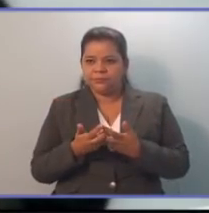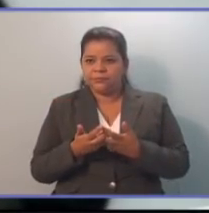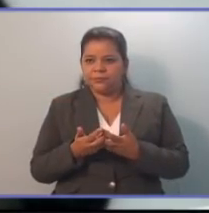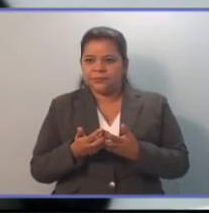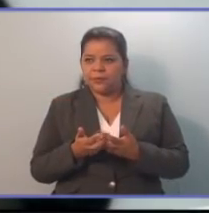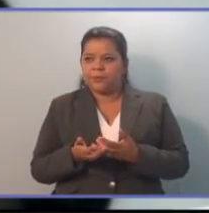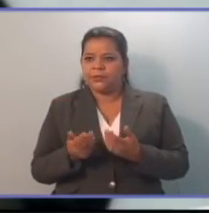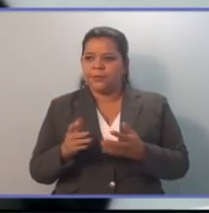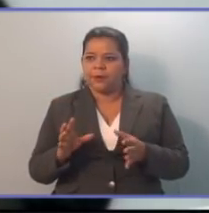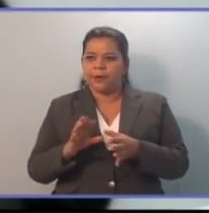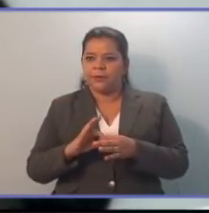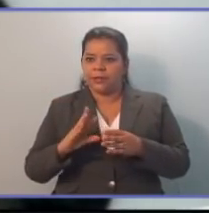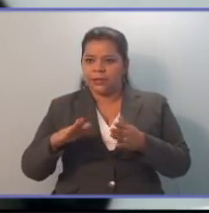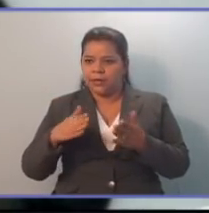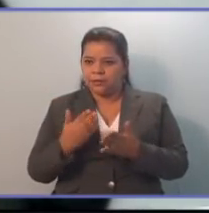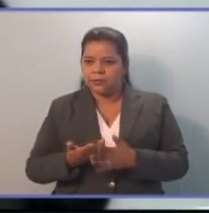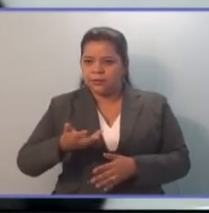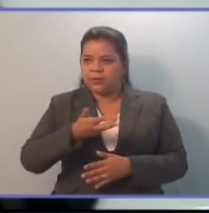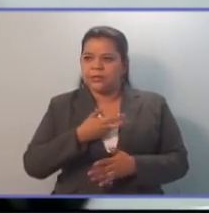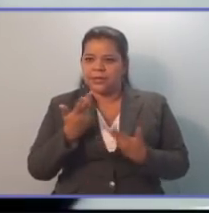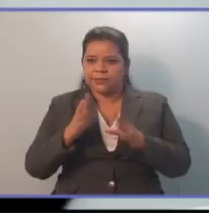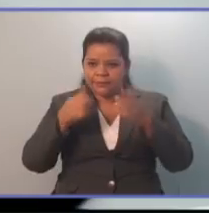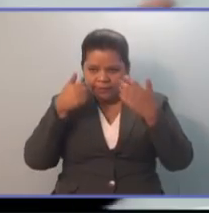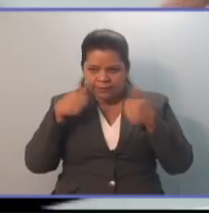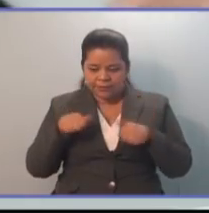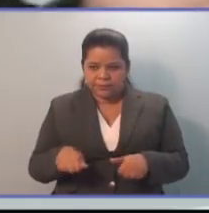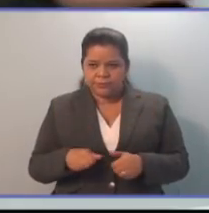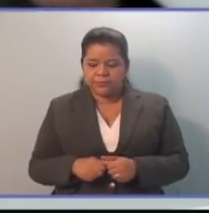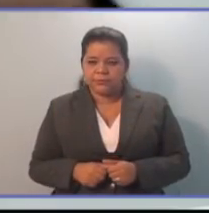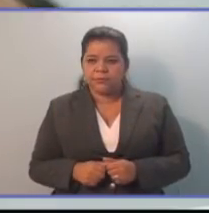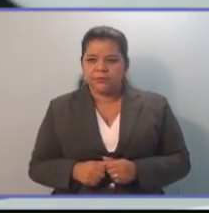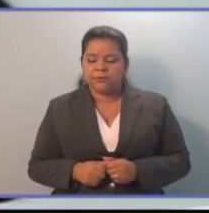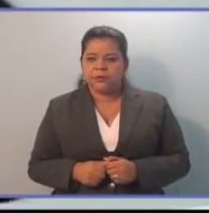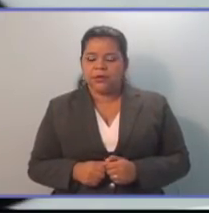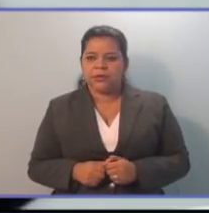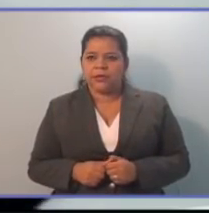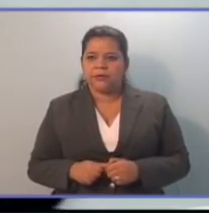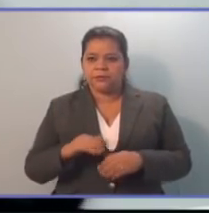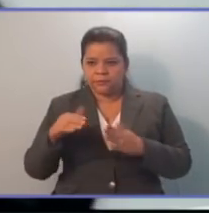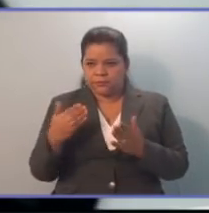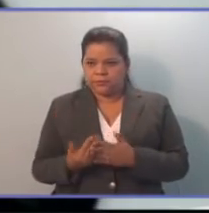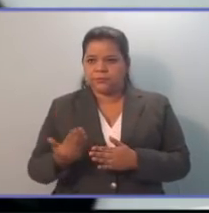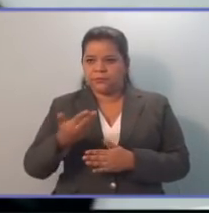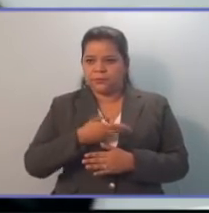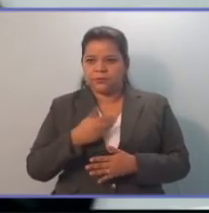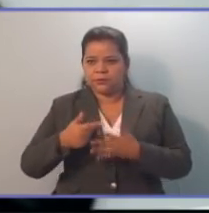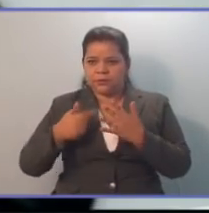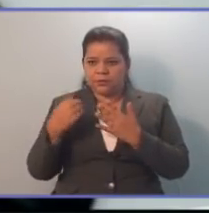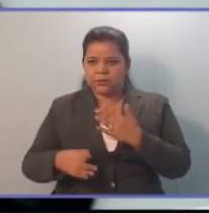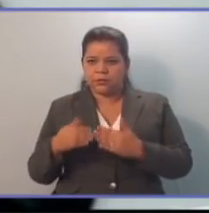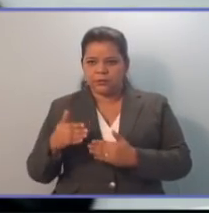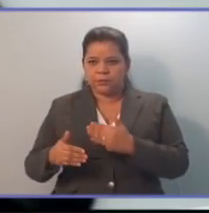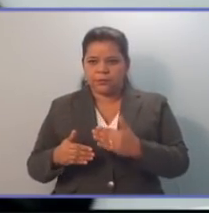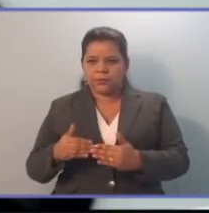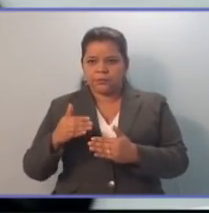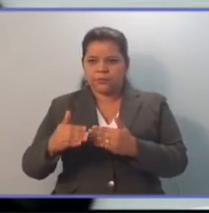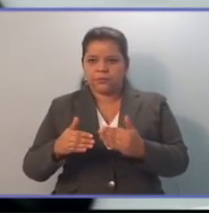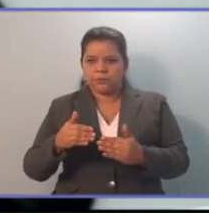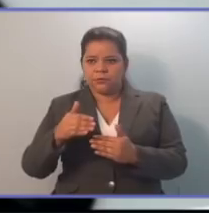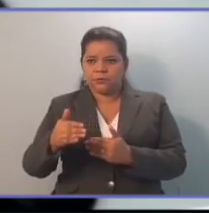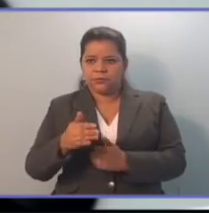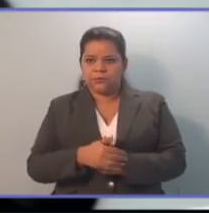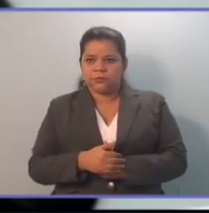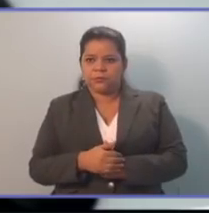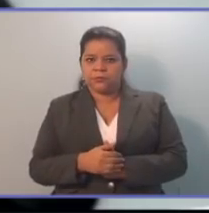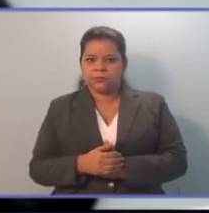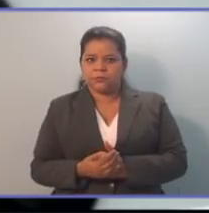inconcordancia, podríamos decir, en cuanto a que la ley de procedimientos constitucionales resulta